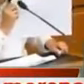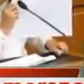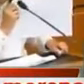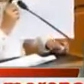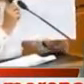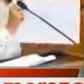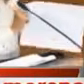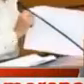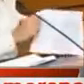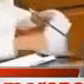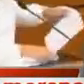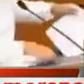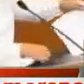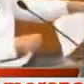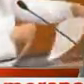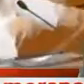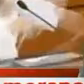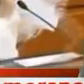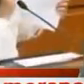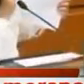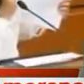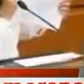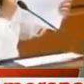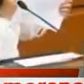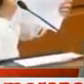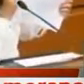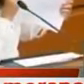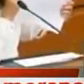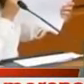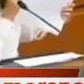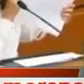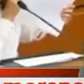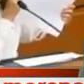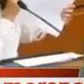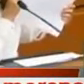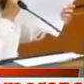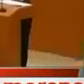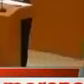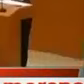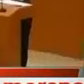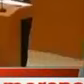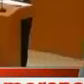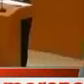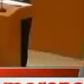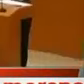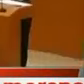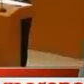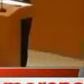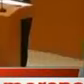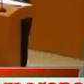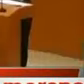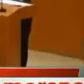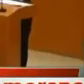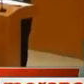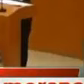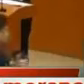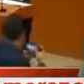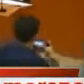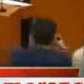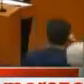se produce a través de gas natural? El precio del petróleo, porque las